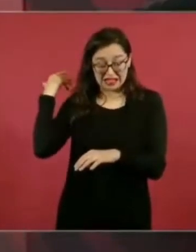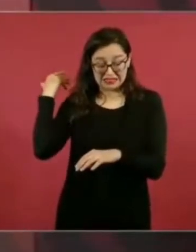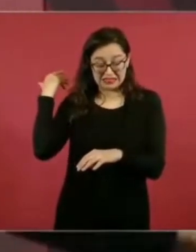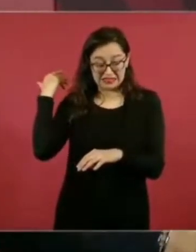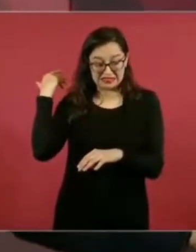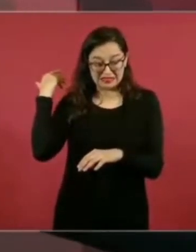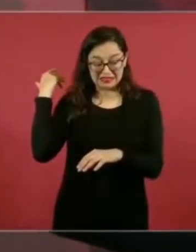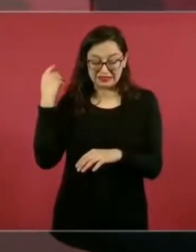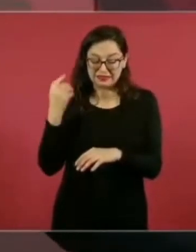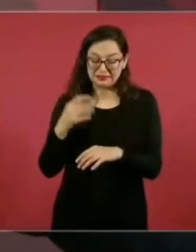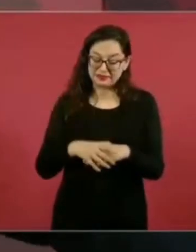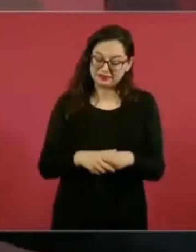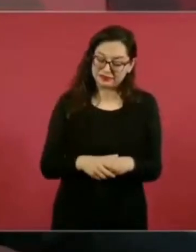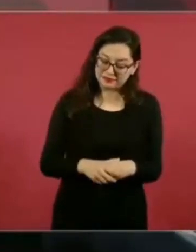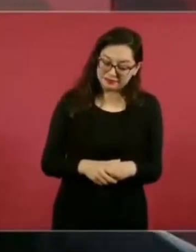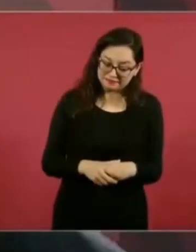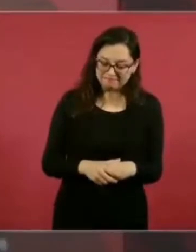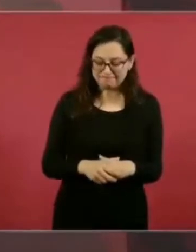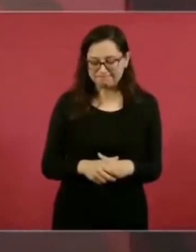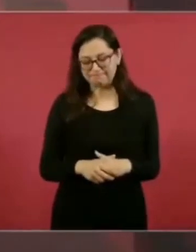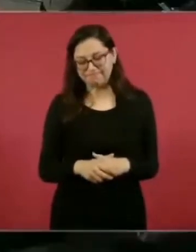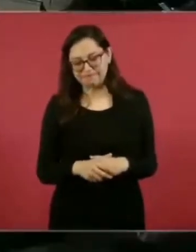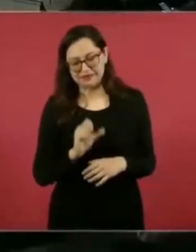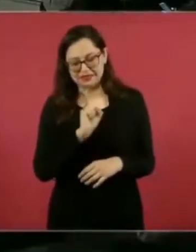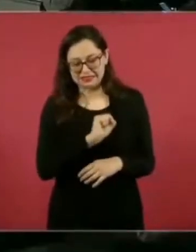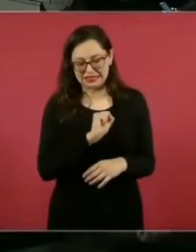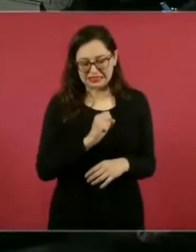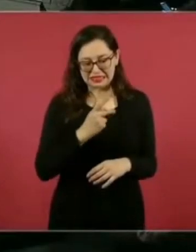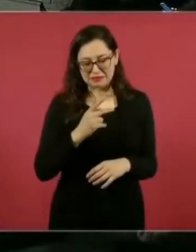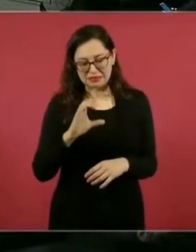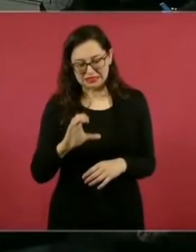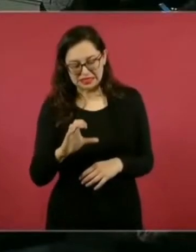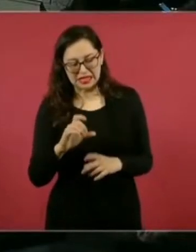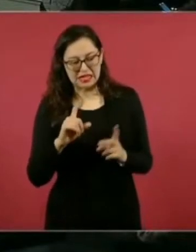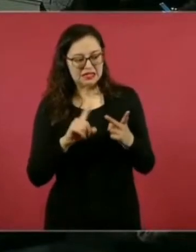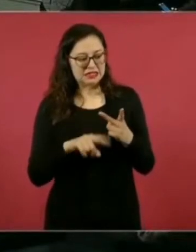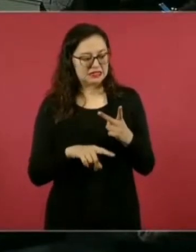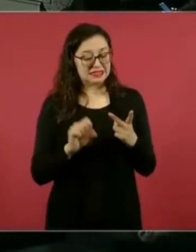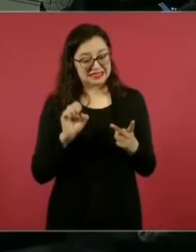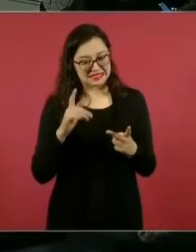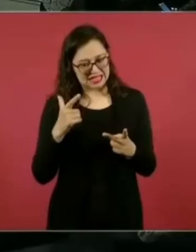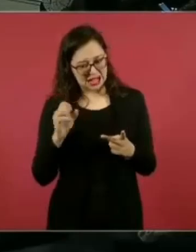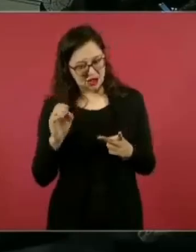dependiendo primero de la Secretaría de Seguridad Pública, luego de Gobernación,